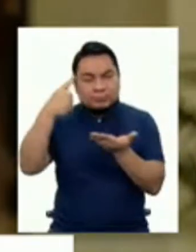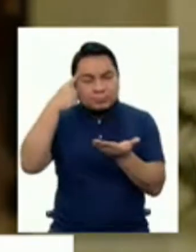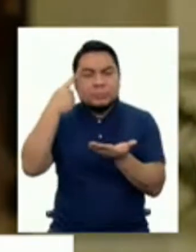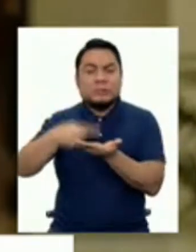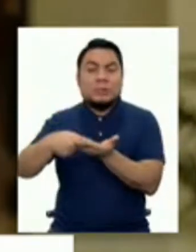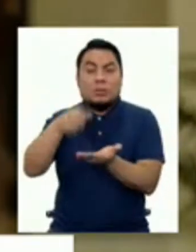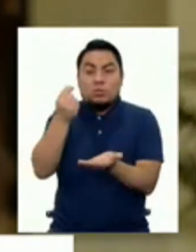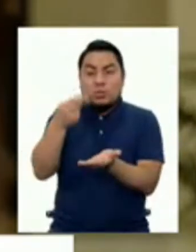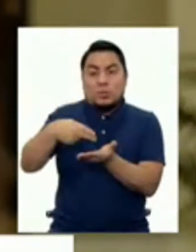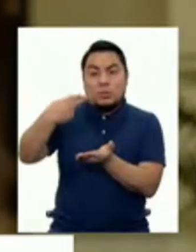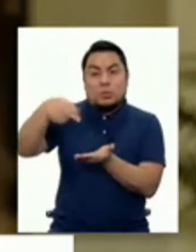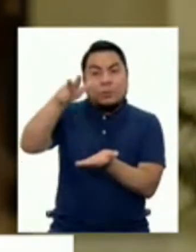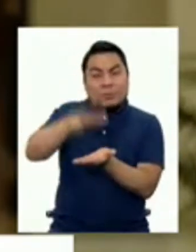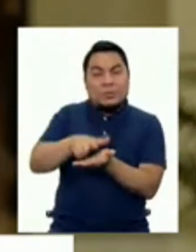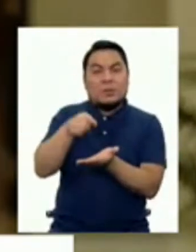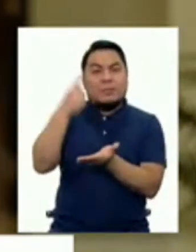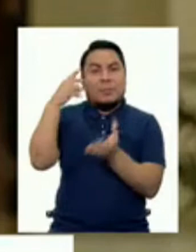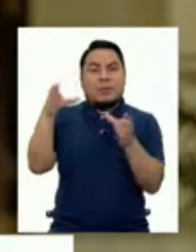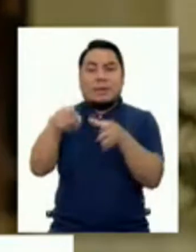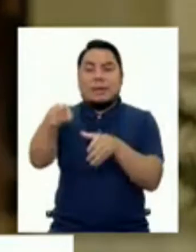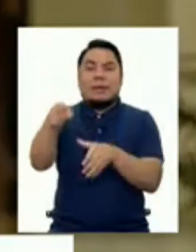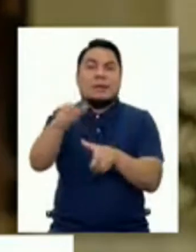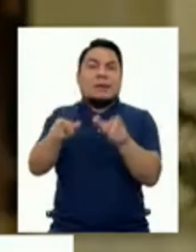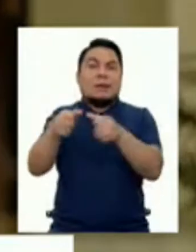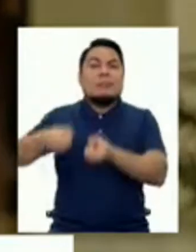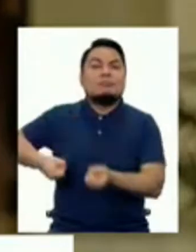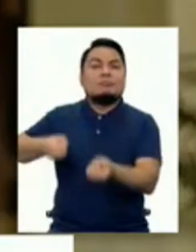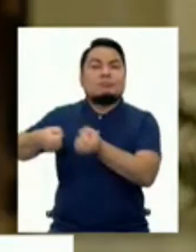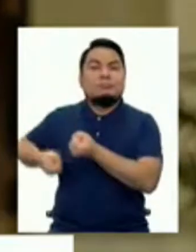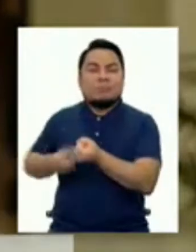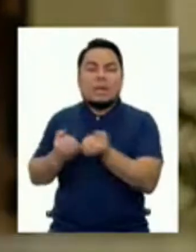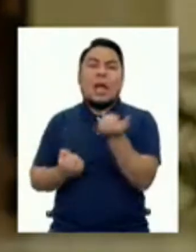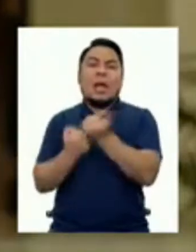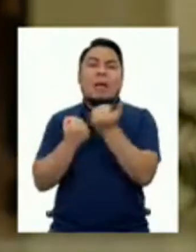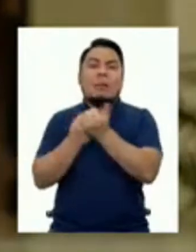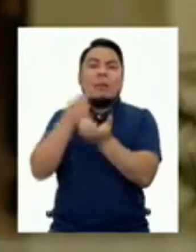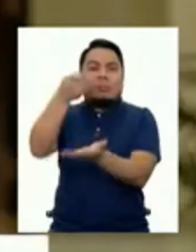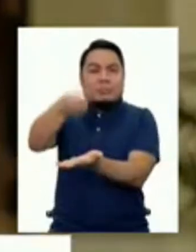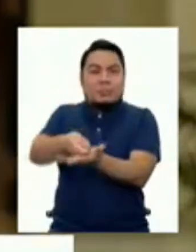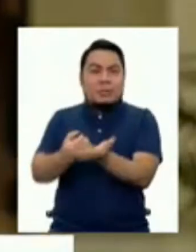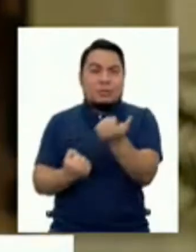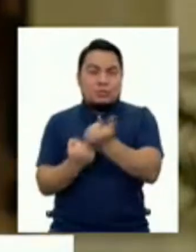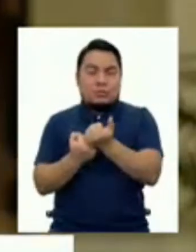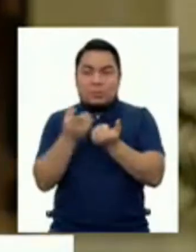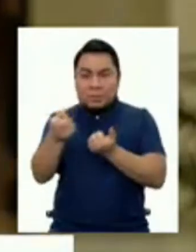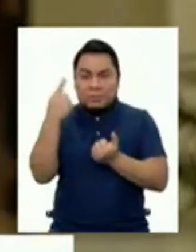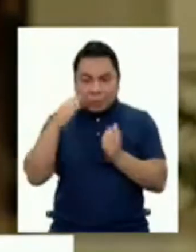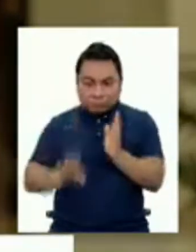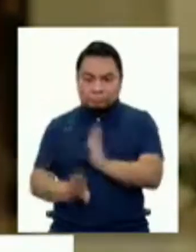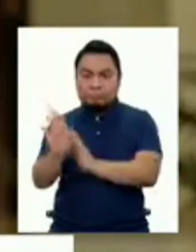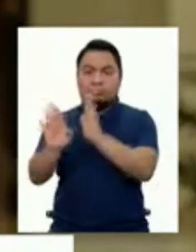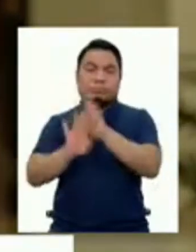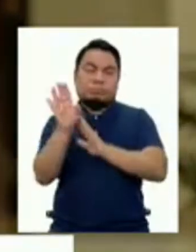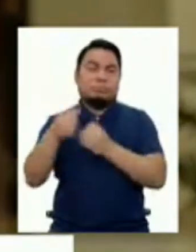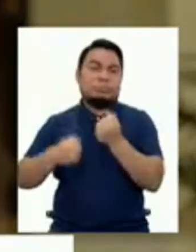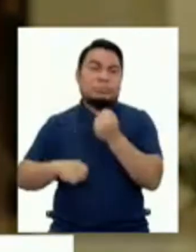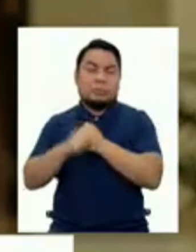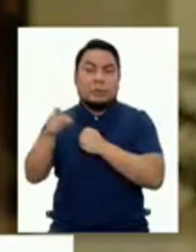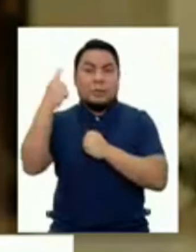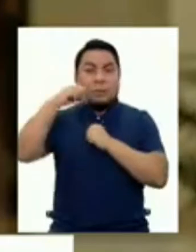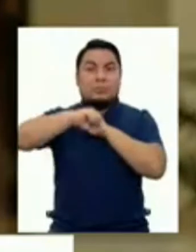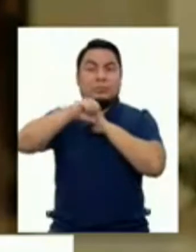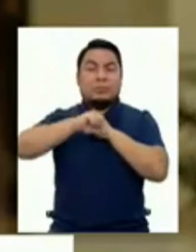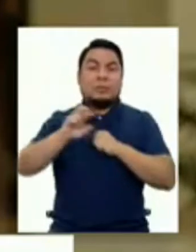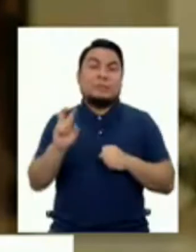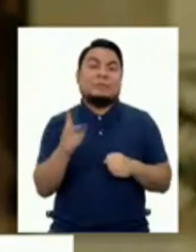pronta aprobación de un FAE para el sector agrario para tener este soporte económico que requiere para la campaña que empieza ahora